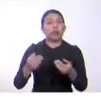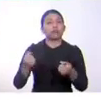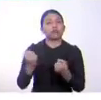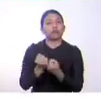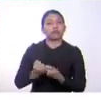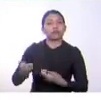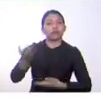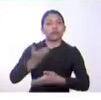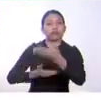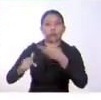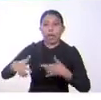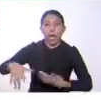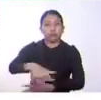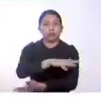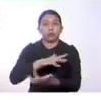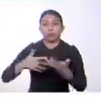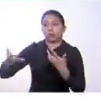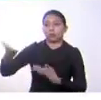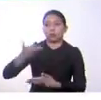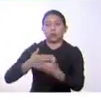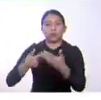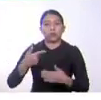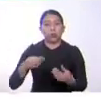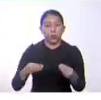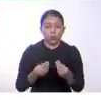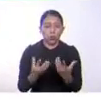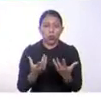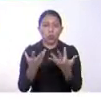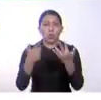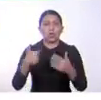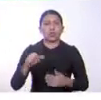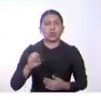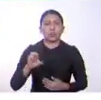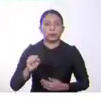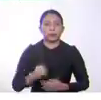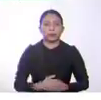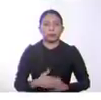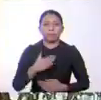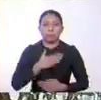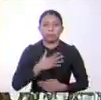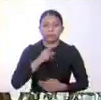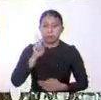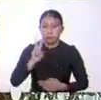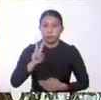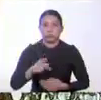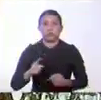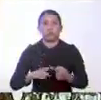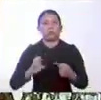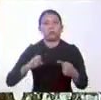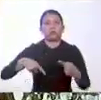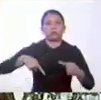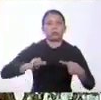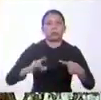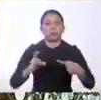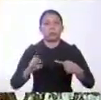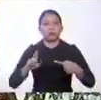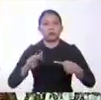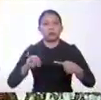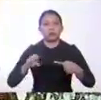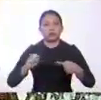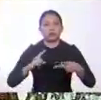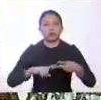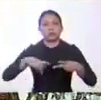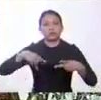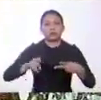gases con el medio. Este sistema está formado por dos tejidos complejos, la epidermis y la